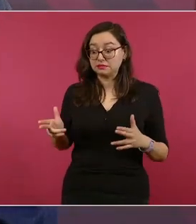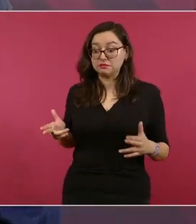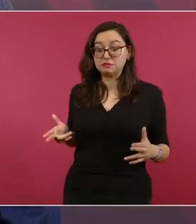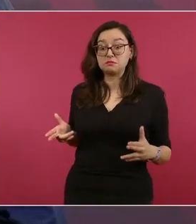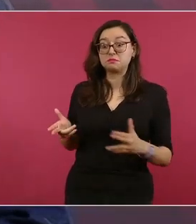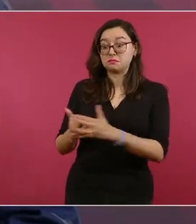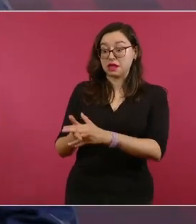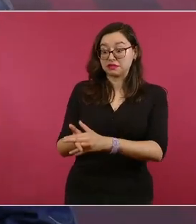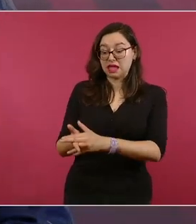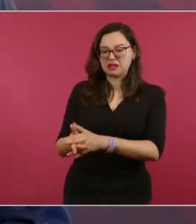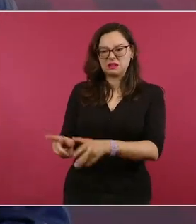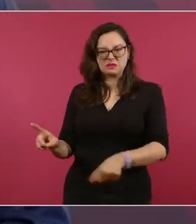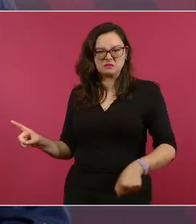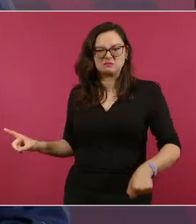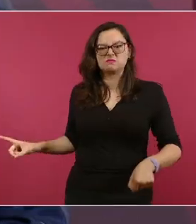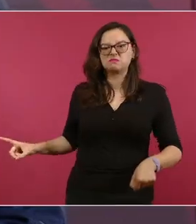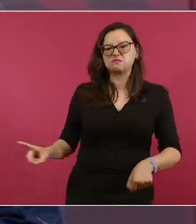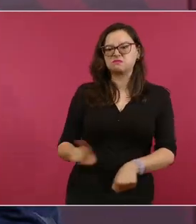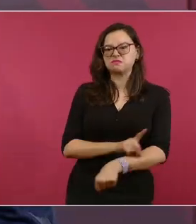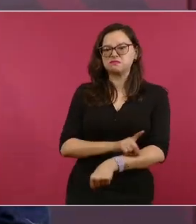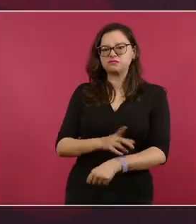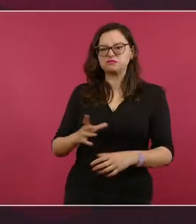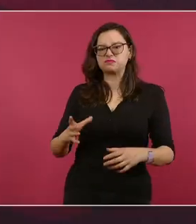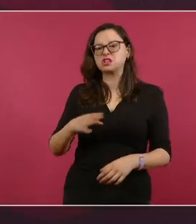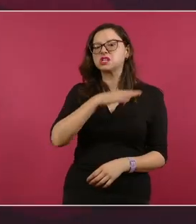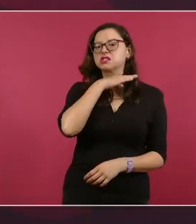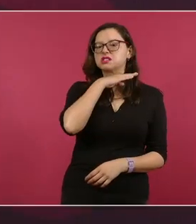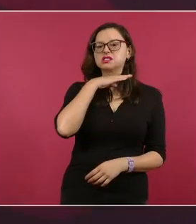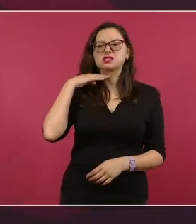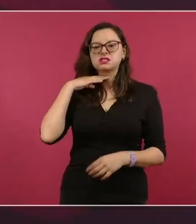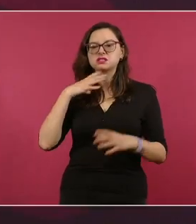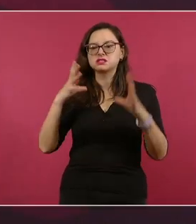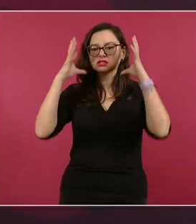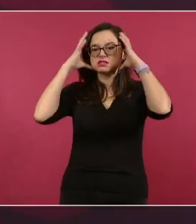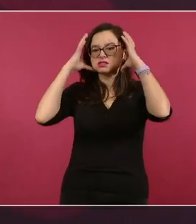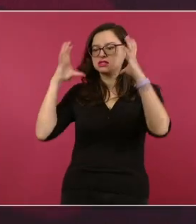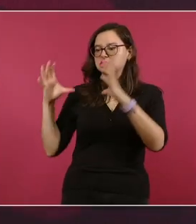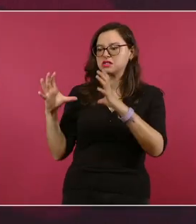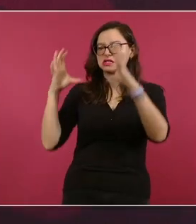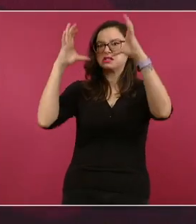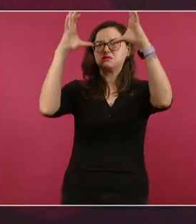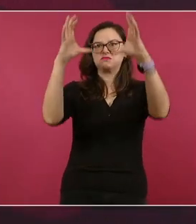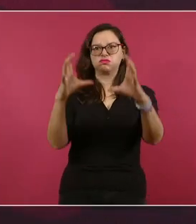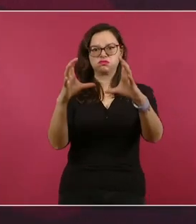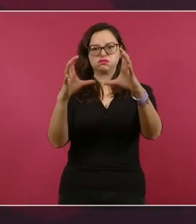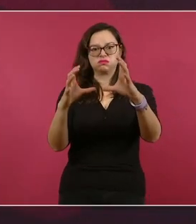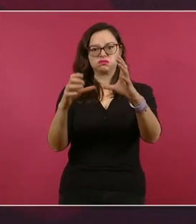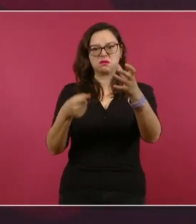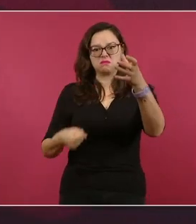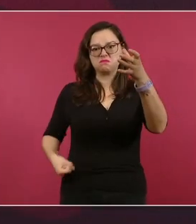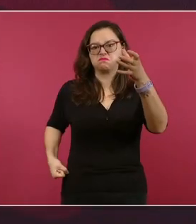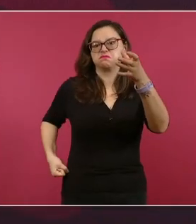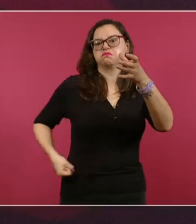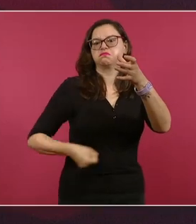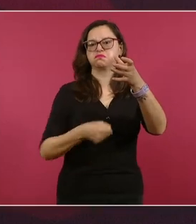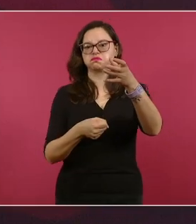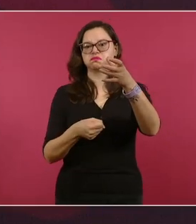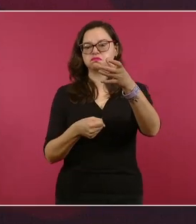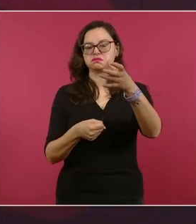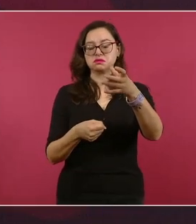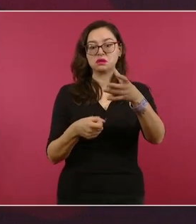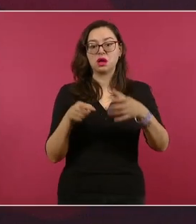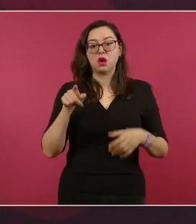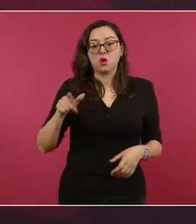le cortan la cabeza y exhiben su cabeza 10 años en la plaza principal